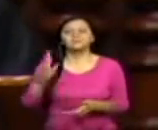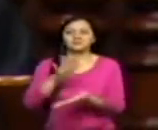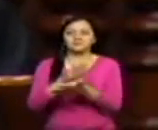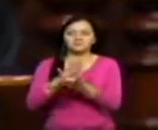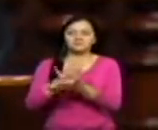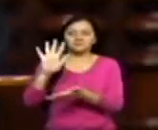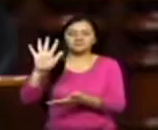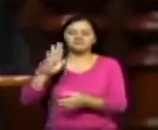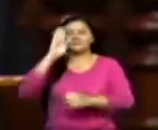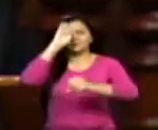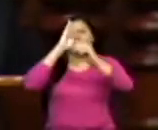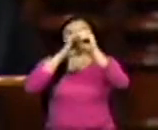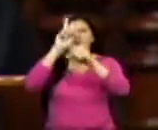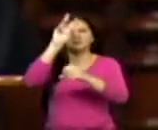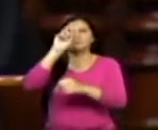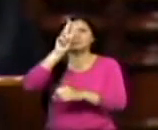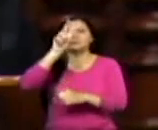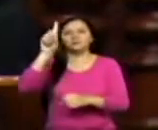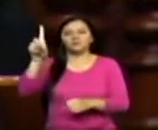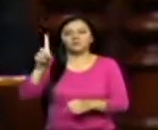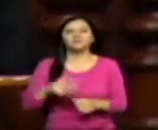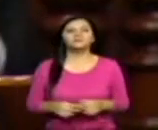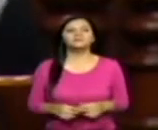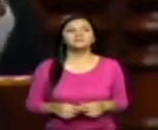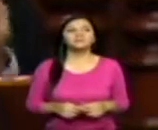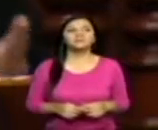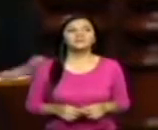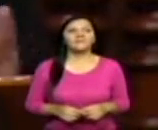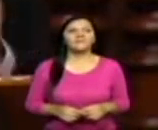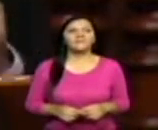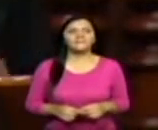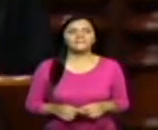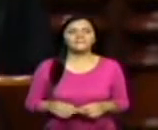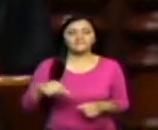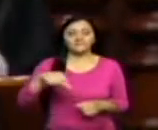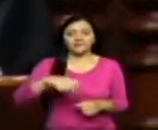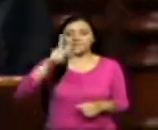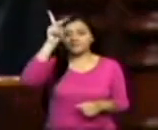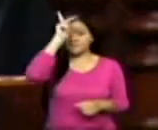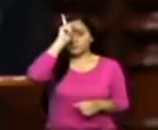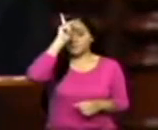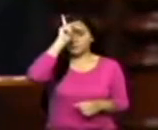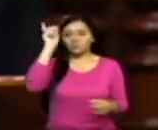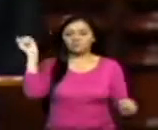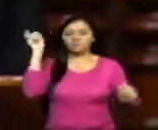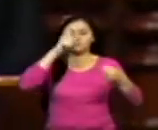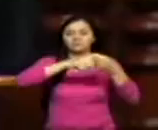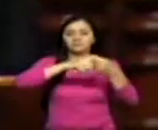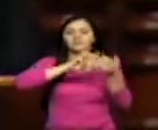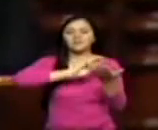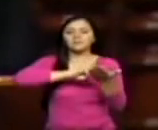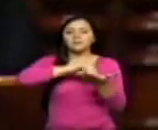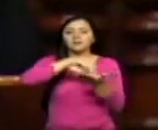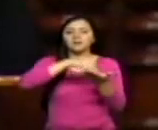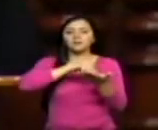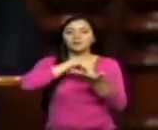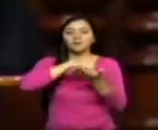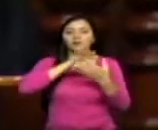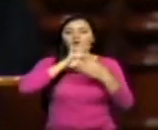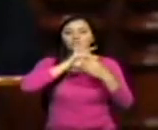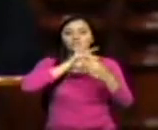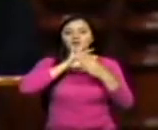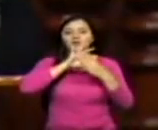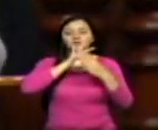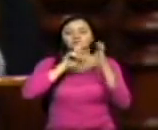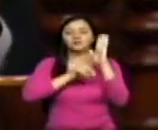tranquilos, año del Bicentenario, el Perú será miembro de la Organización de Cooperación